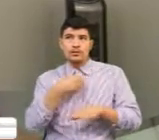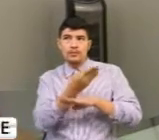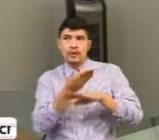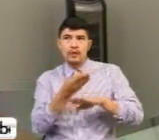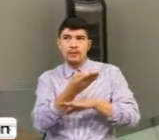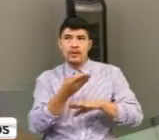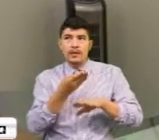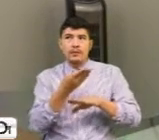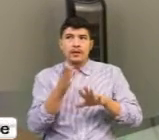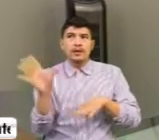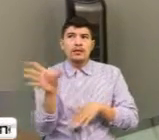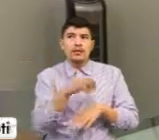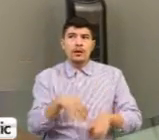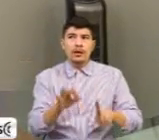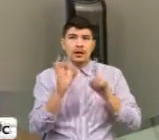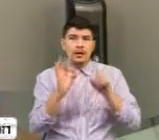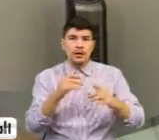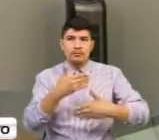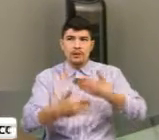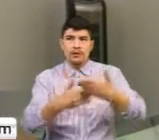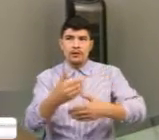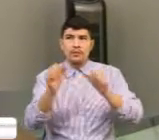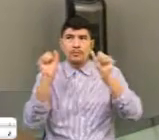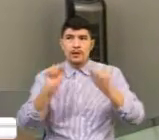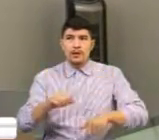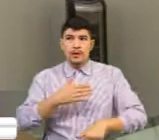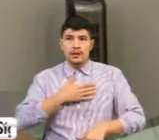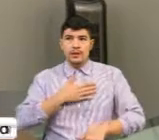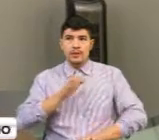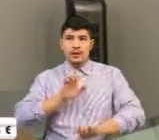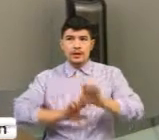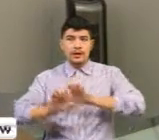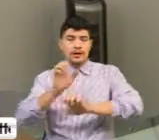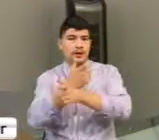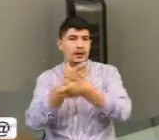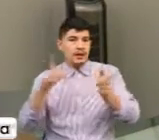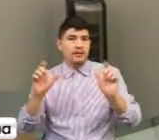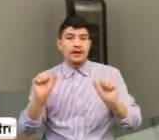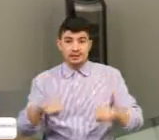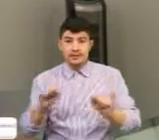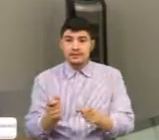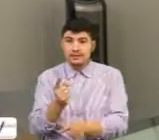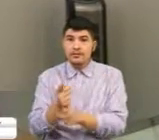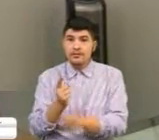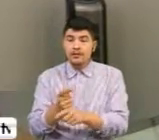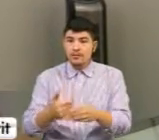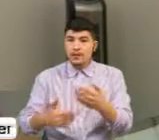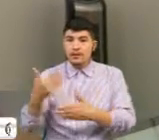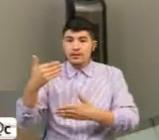pues todas las garantías procesales y que me permitan defenderme en libertad y es así como vamos a iniciar un proceso